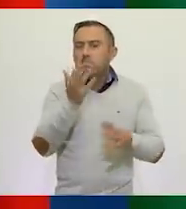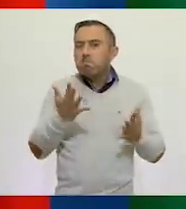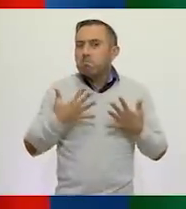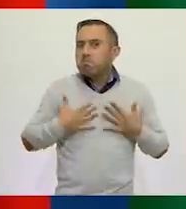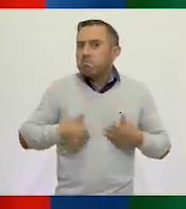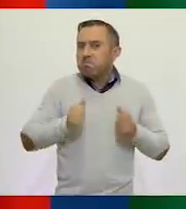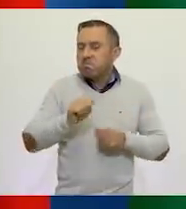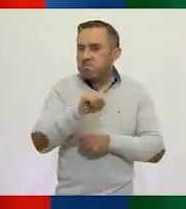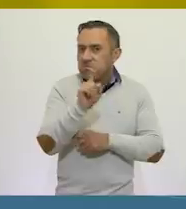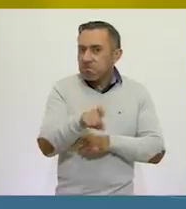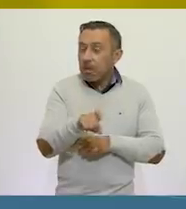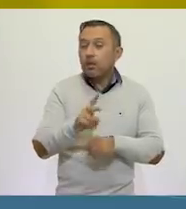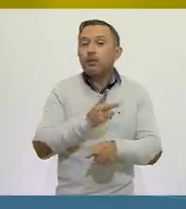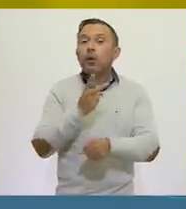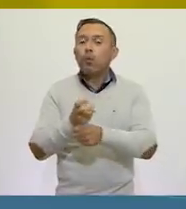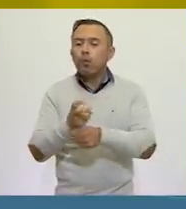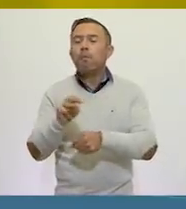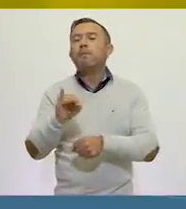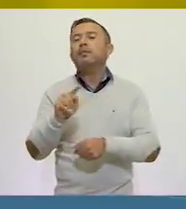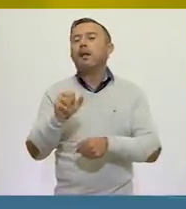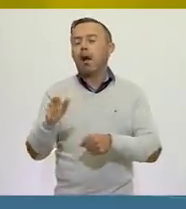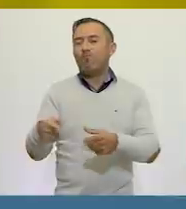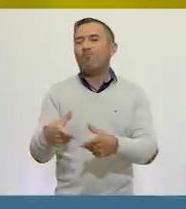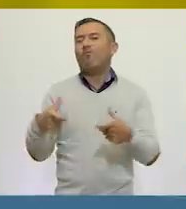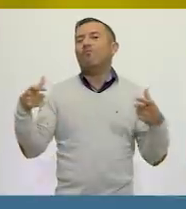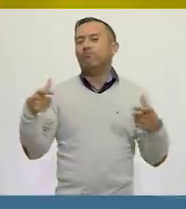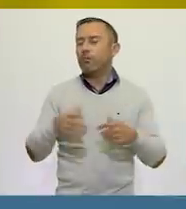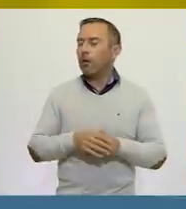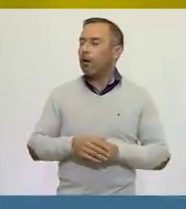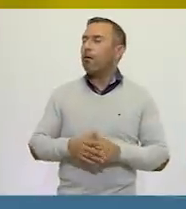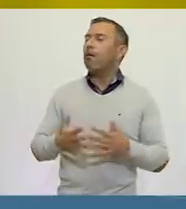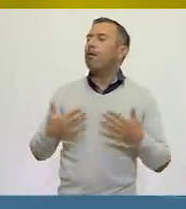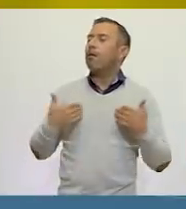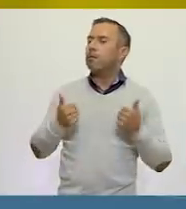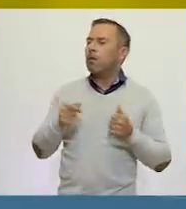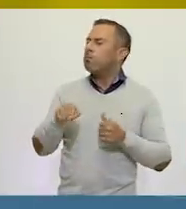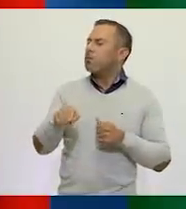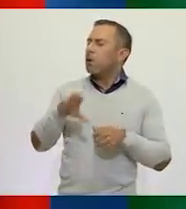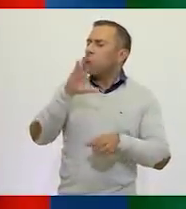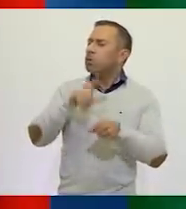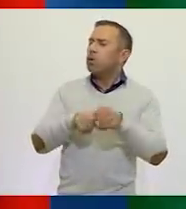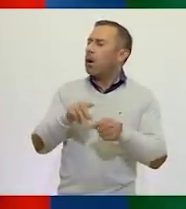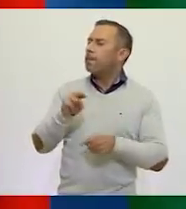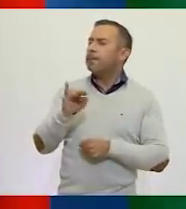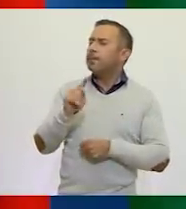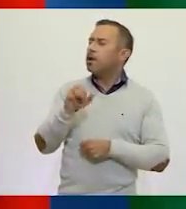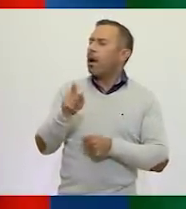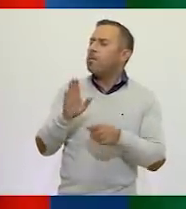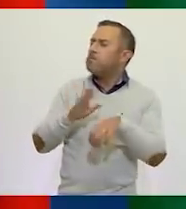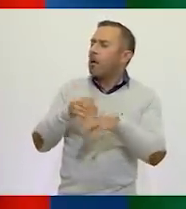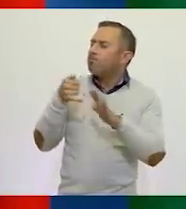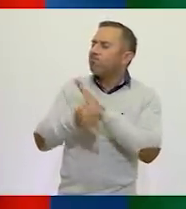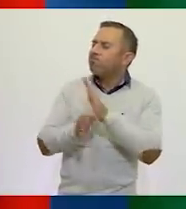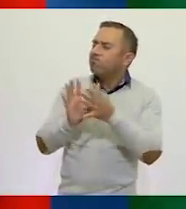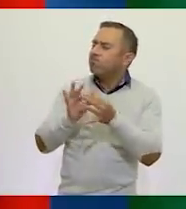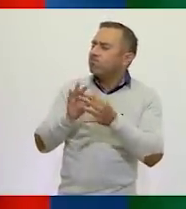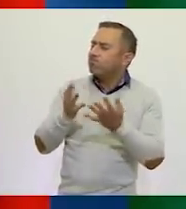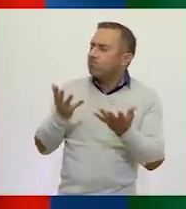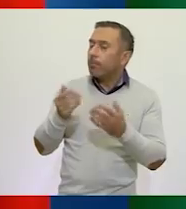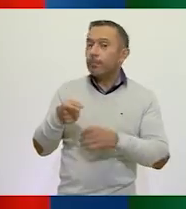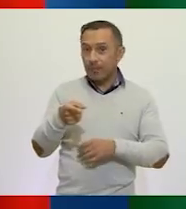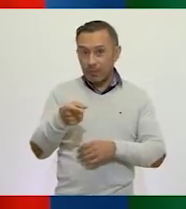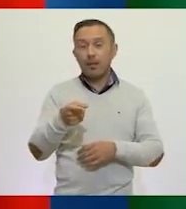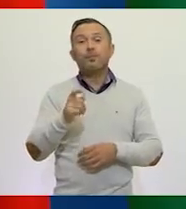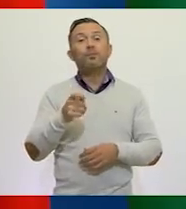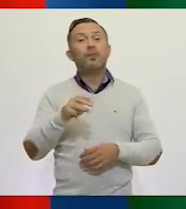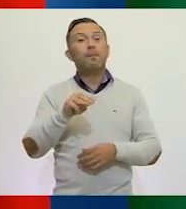los mixtecas. ¿Y qué más nos puede decir de los mixtecas, maestro? En cuanto a la organización política y social de